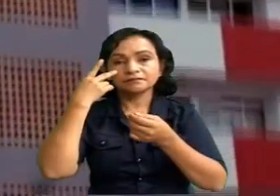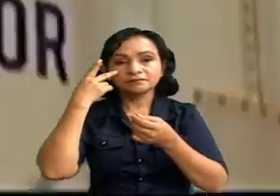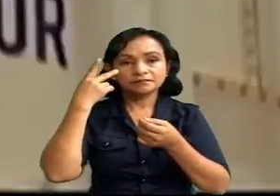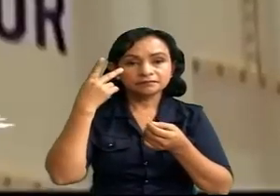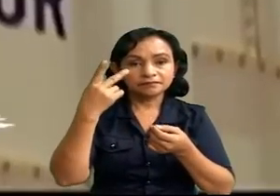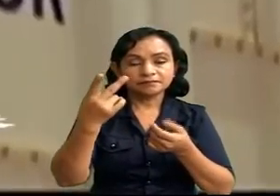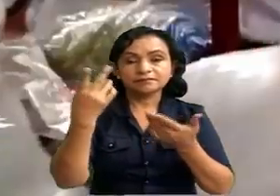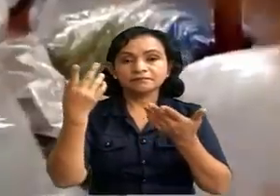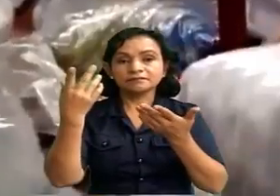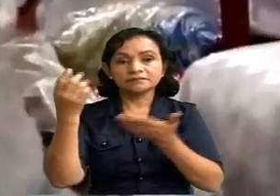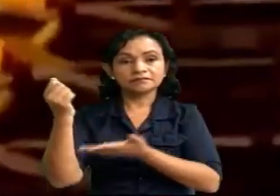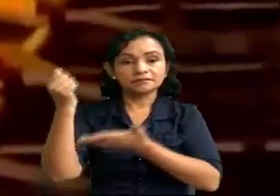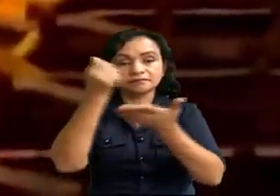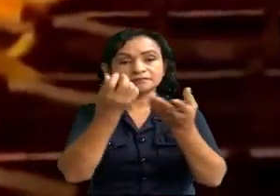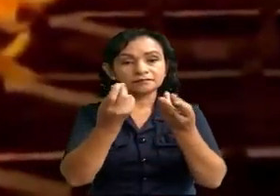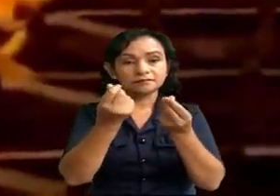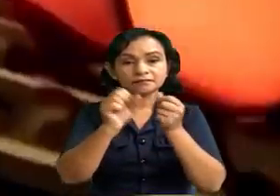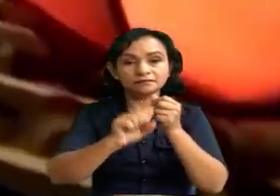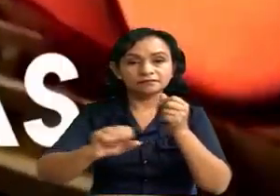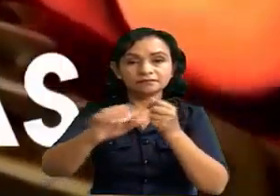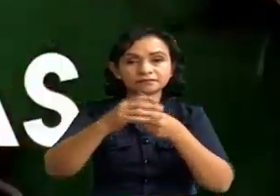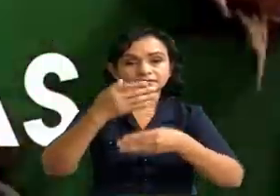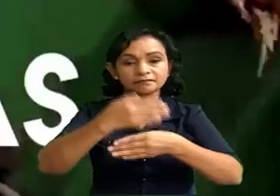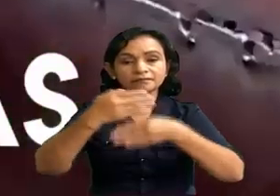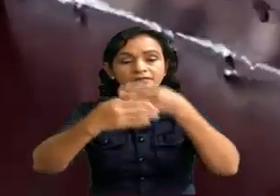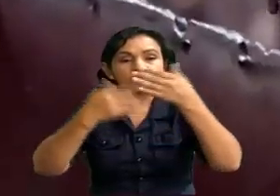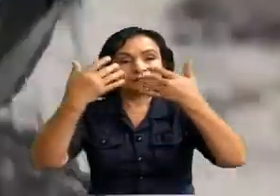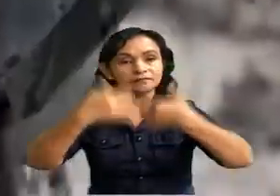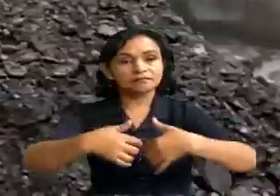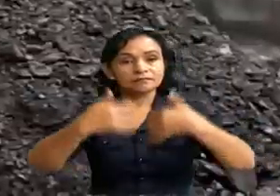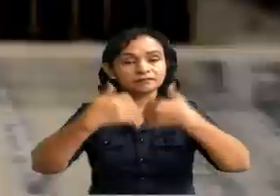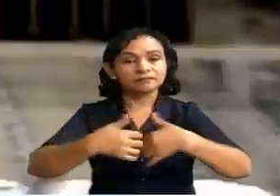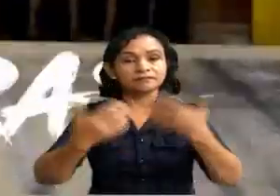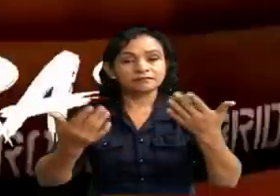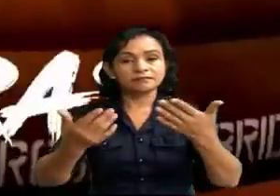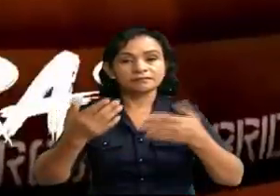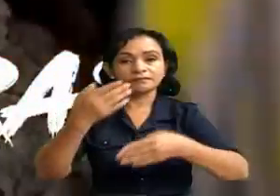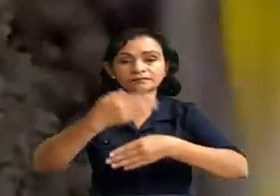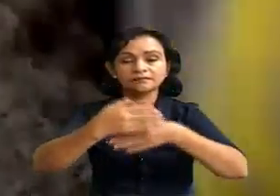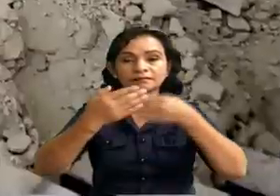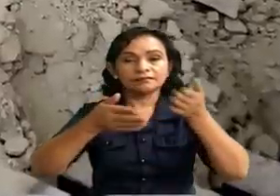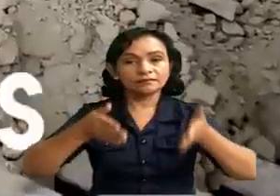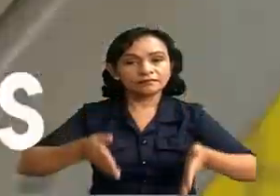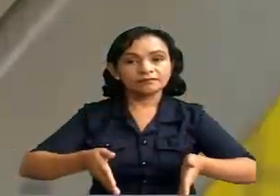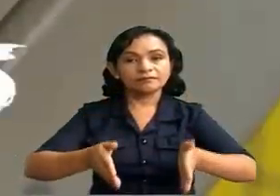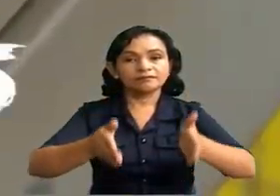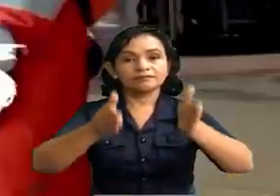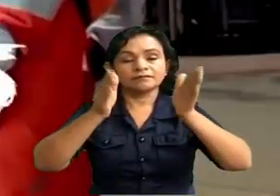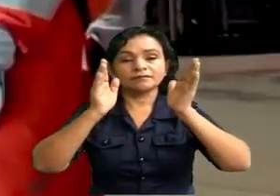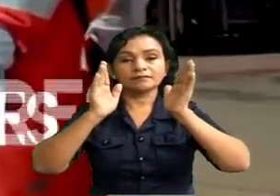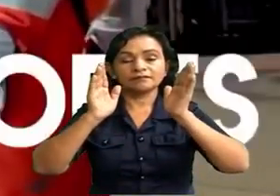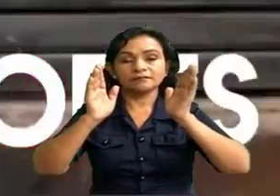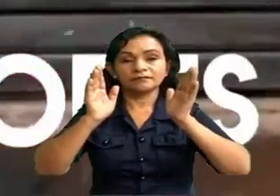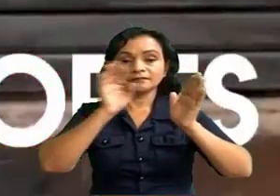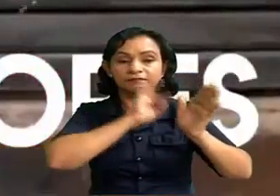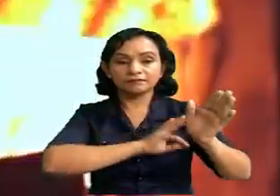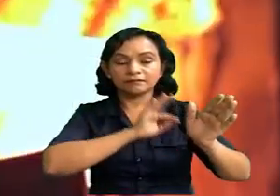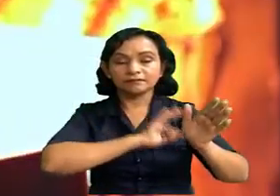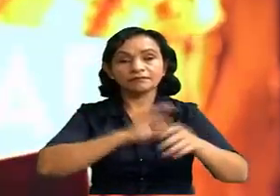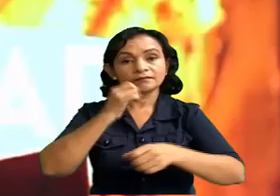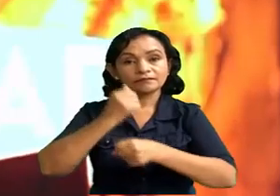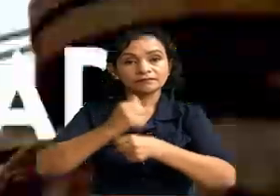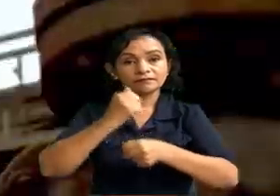la inversión social, la construcción de fábricas, la construcción de carreteras, salarios dignos para los